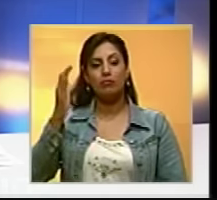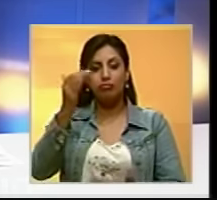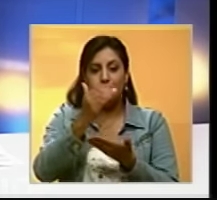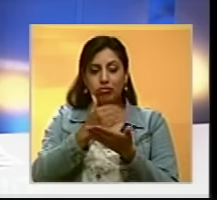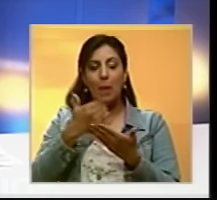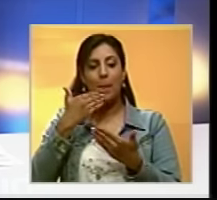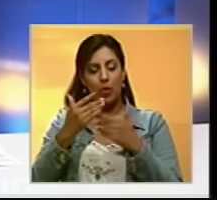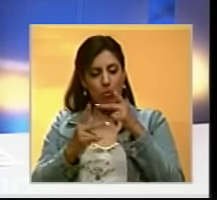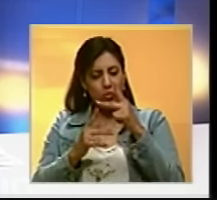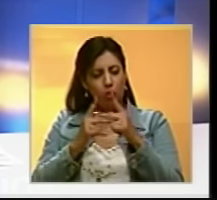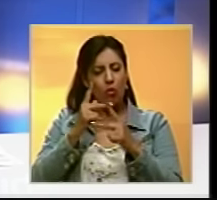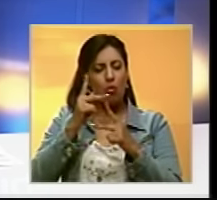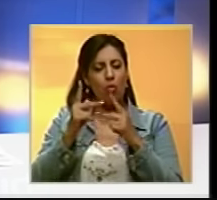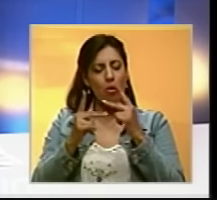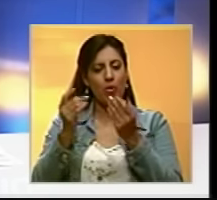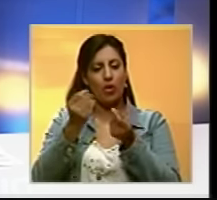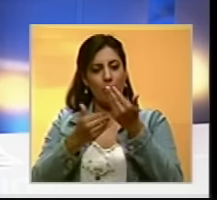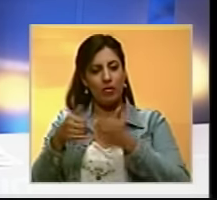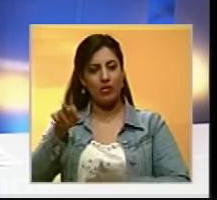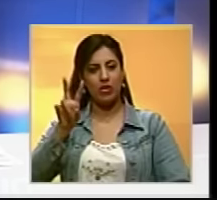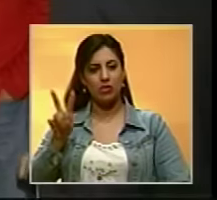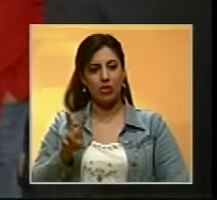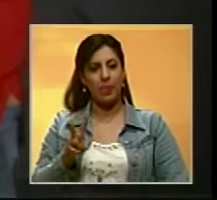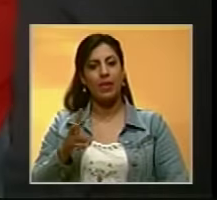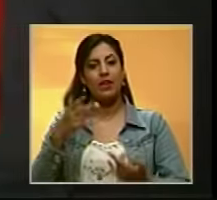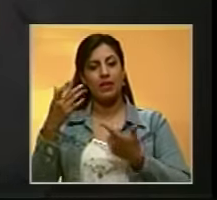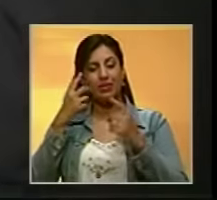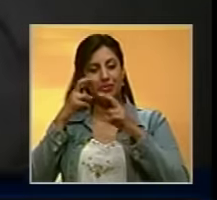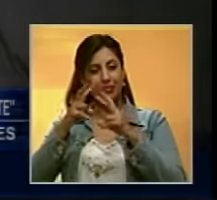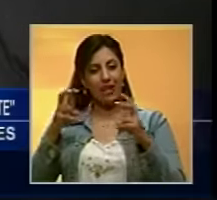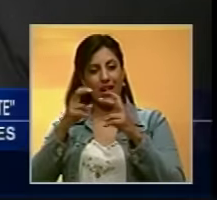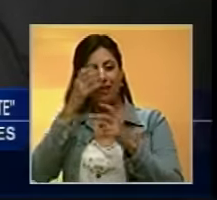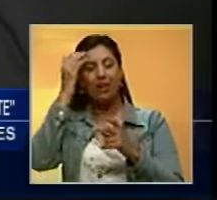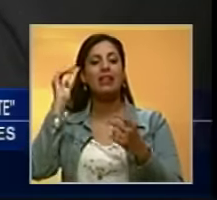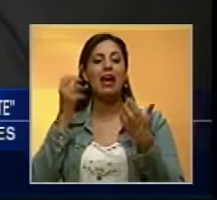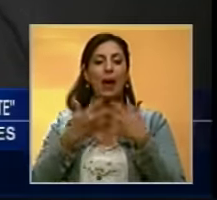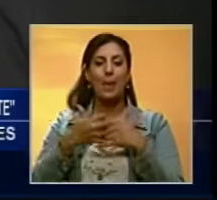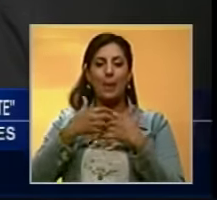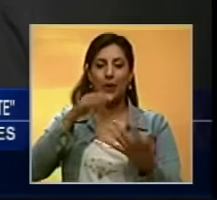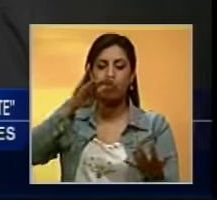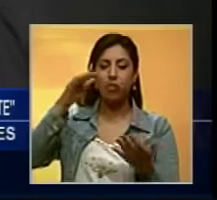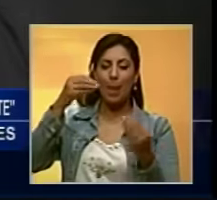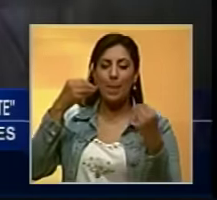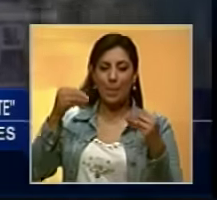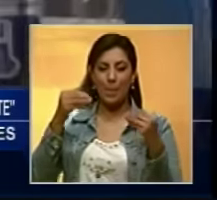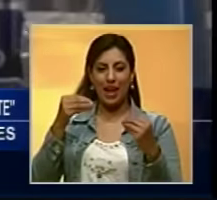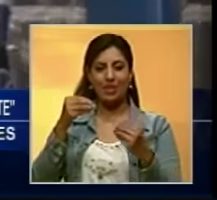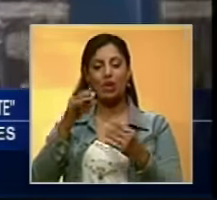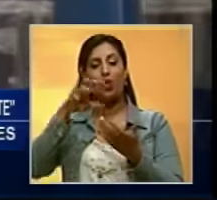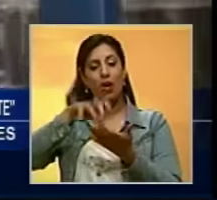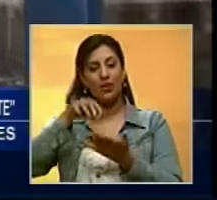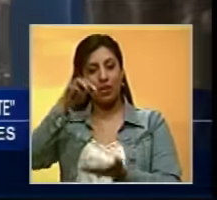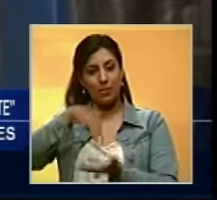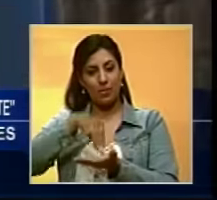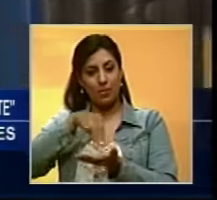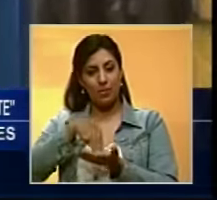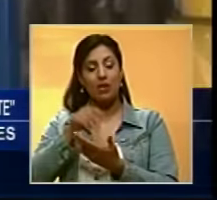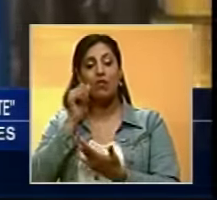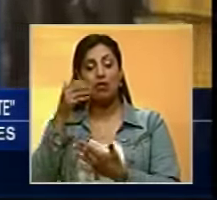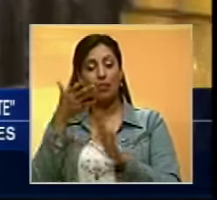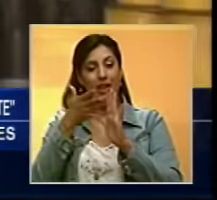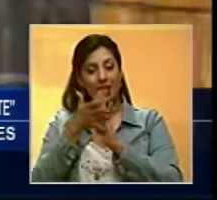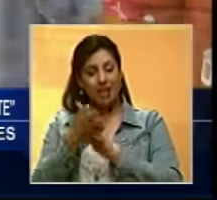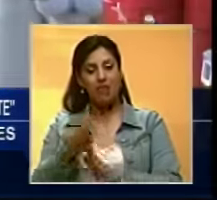recuperando progresivamente la economía venezolana durante una inspección a la empresa de cocar ubicada en el municipio Zamora del Estado Miranda faría